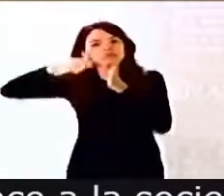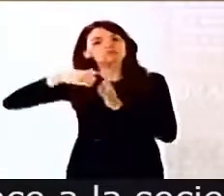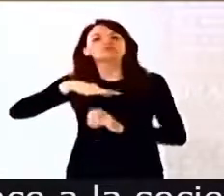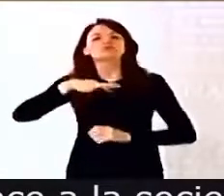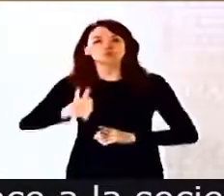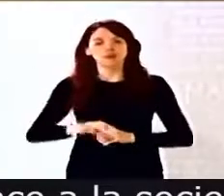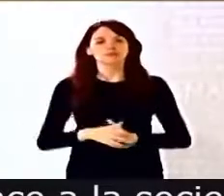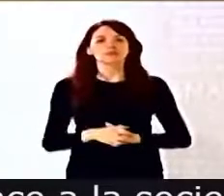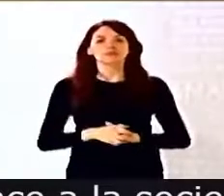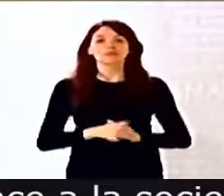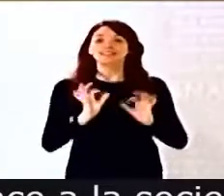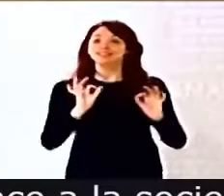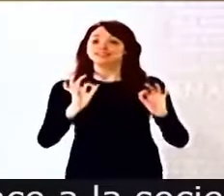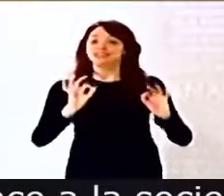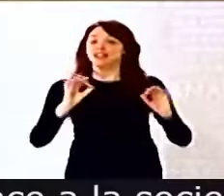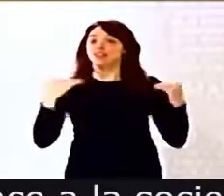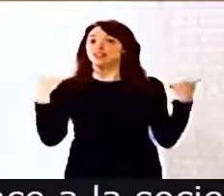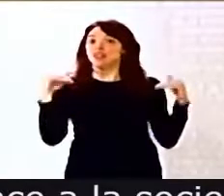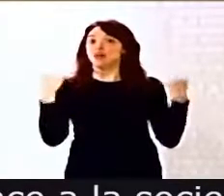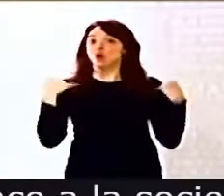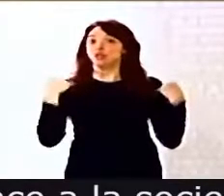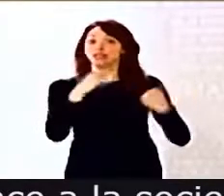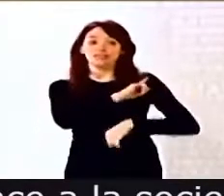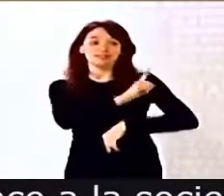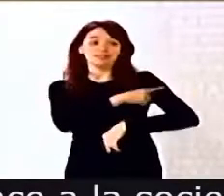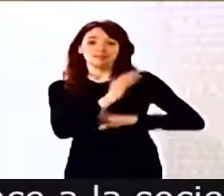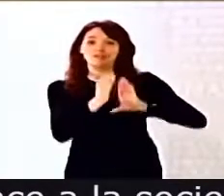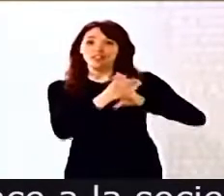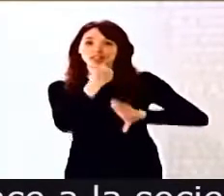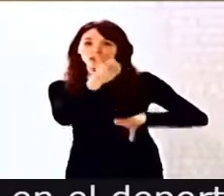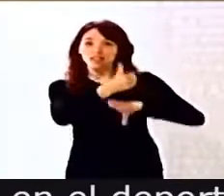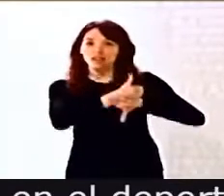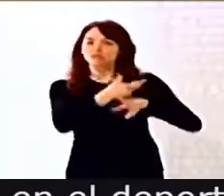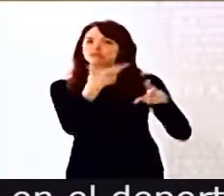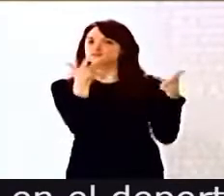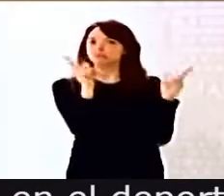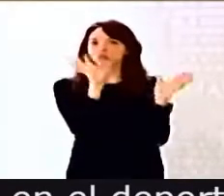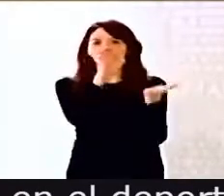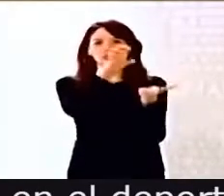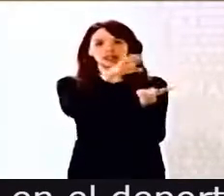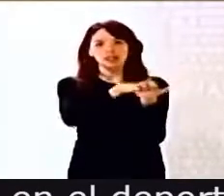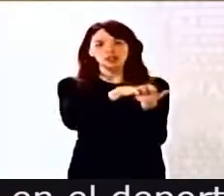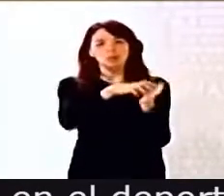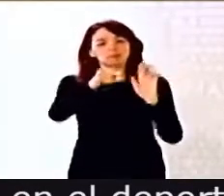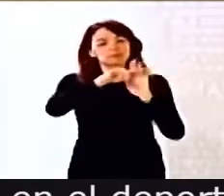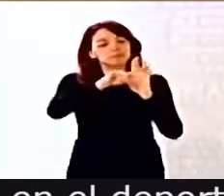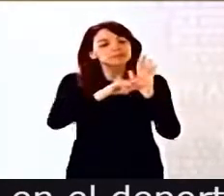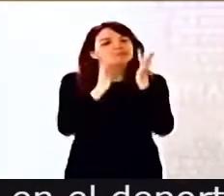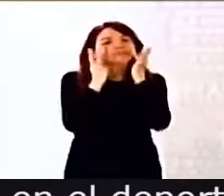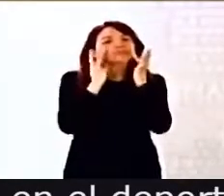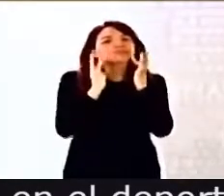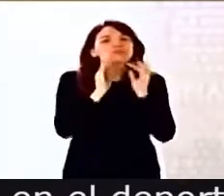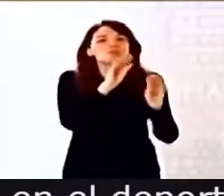federado vamos a abrir los centros de alto rendimiento con medidas de higiene y de protección